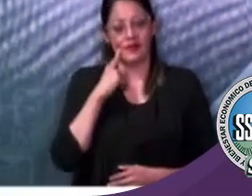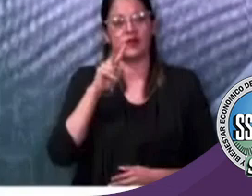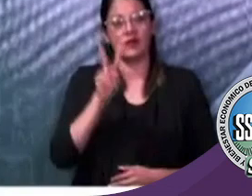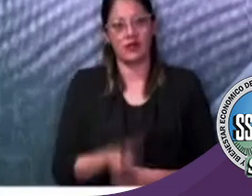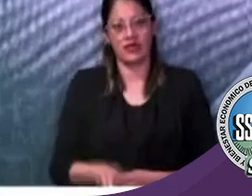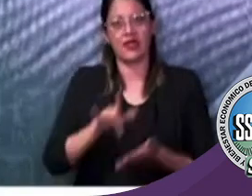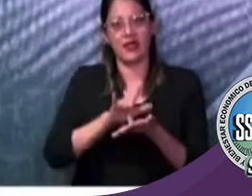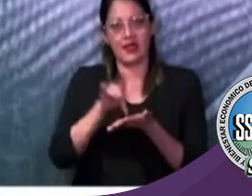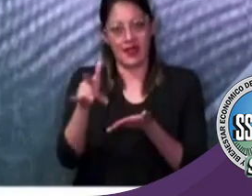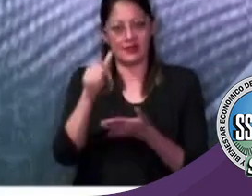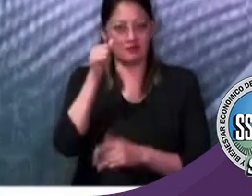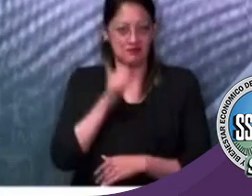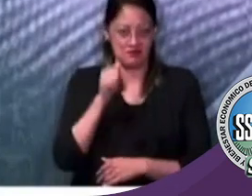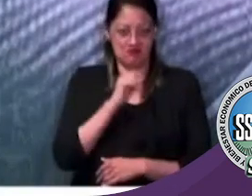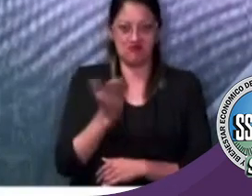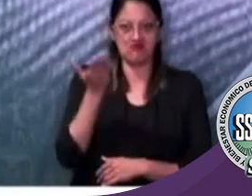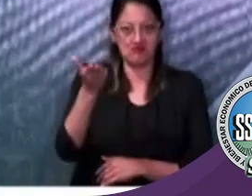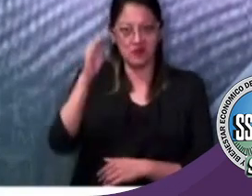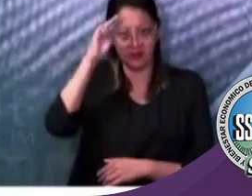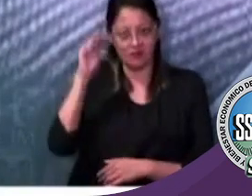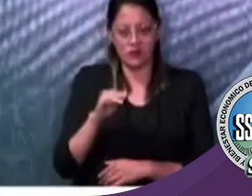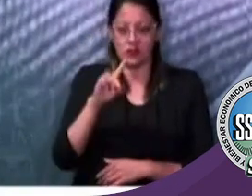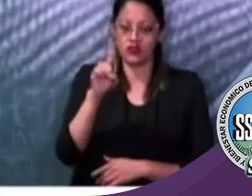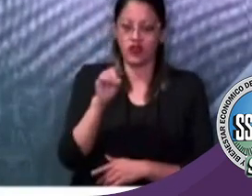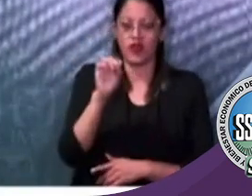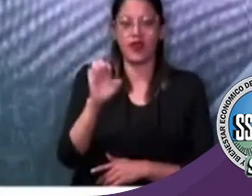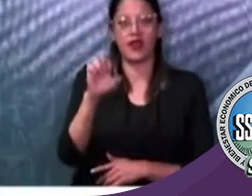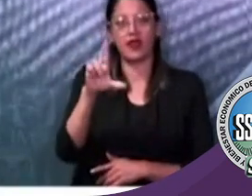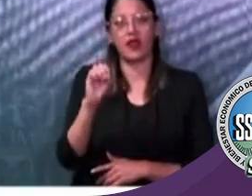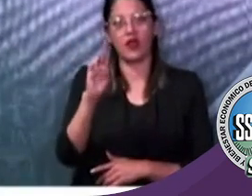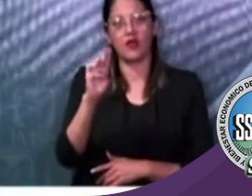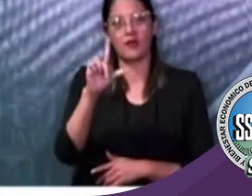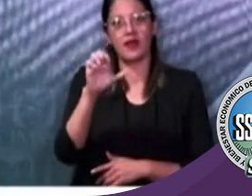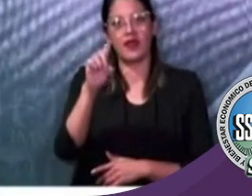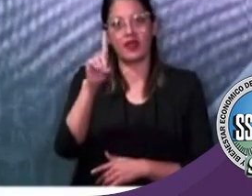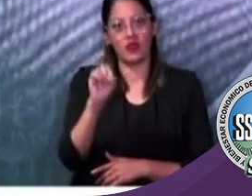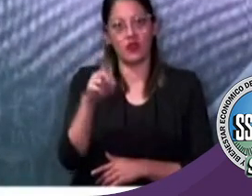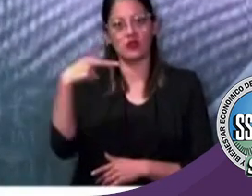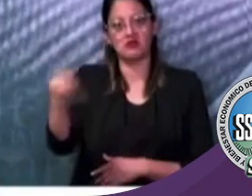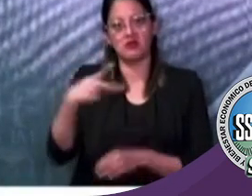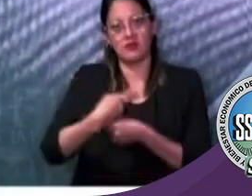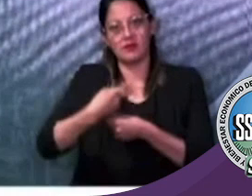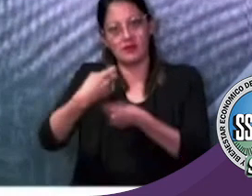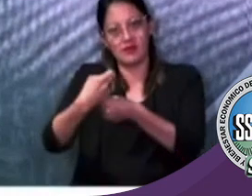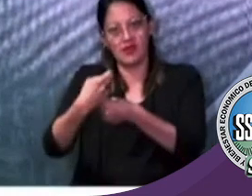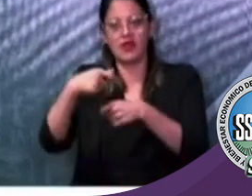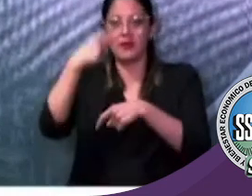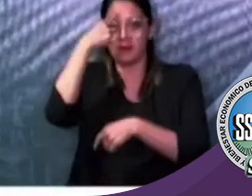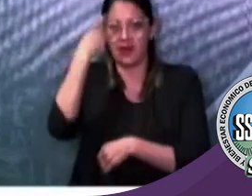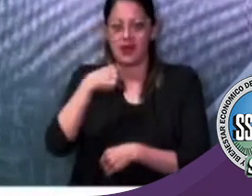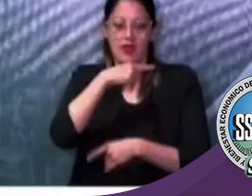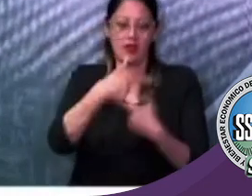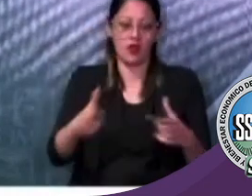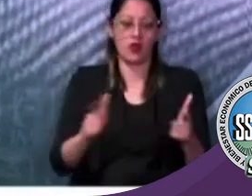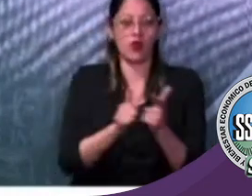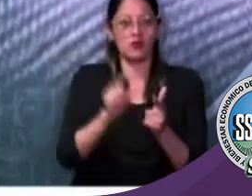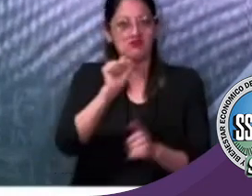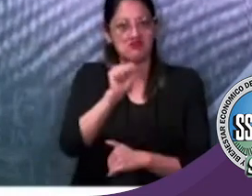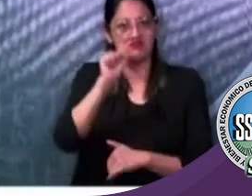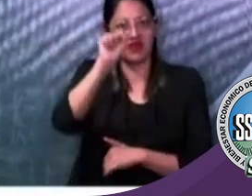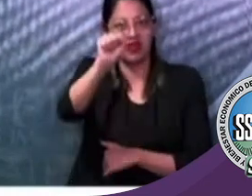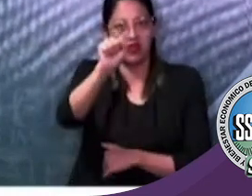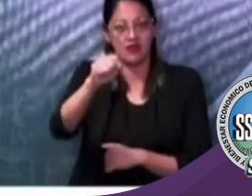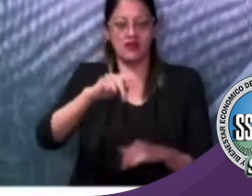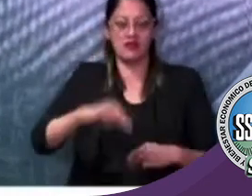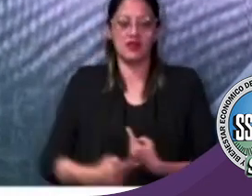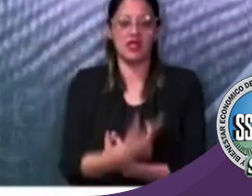Agradezco, como siempre, al maestro Zoé Robledo la invitación que hace al Sindicato Nacional de Trabajadores del